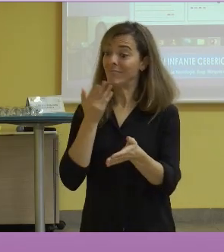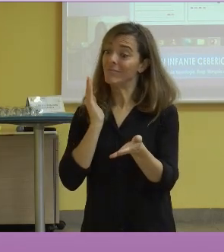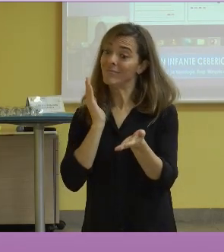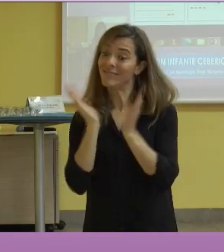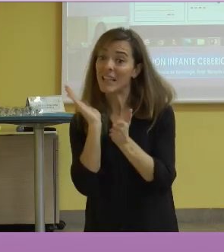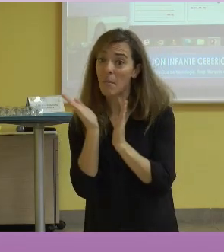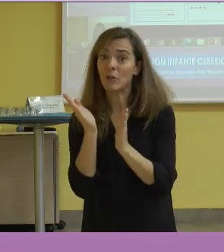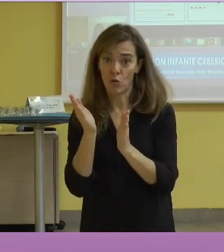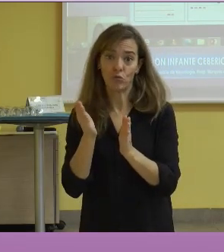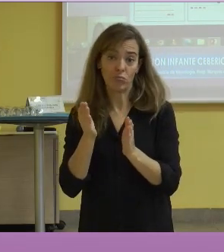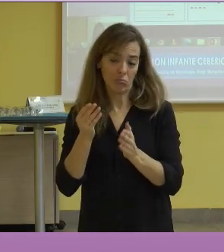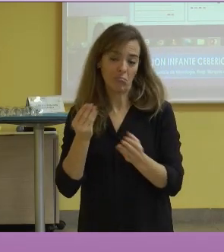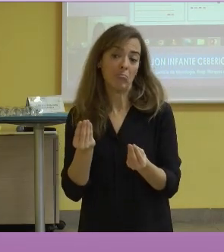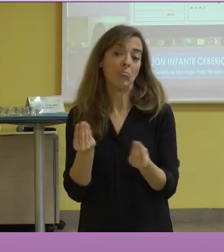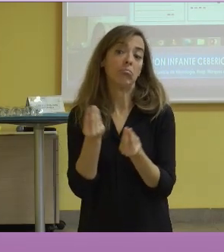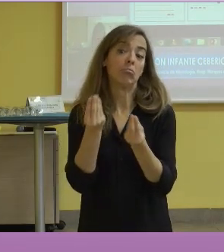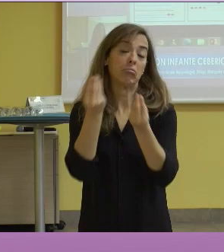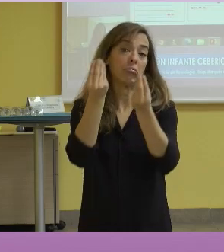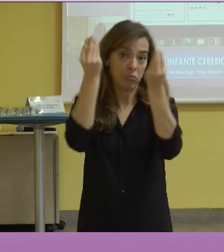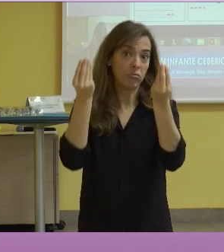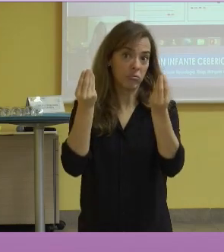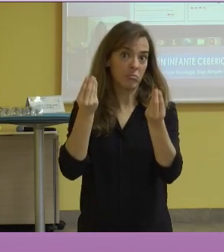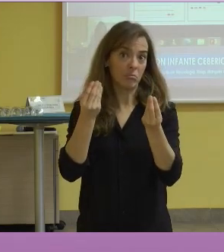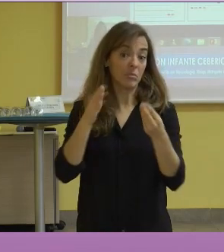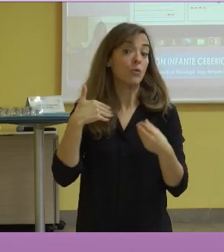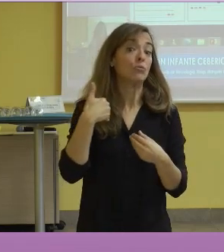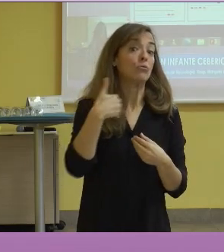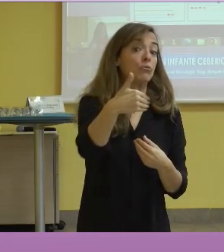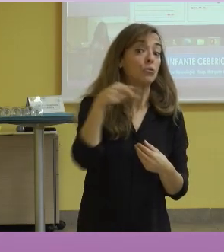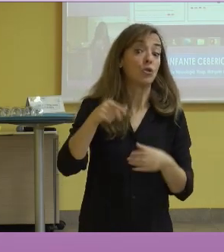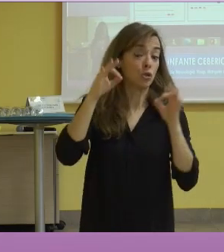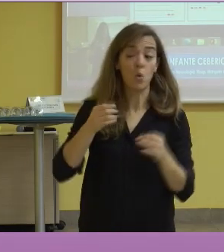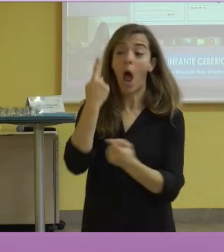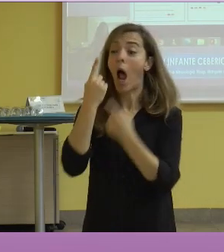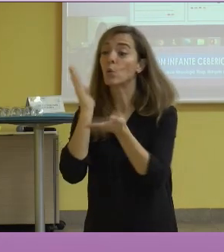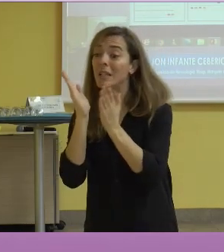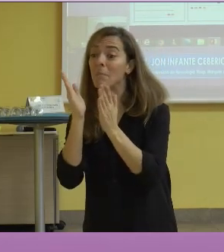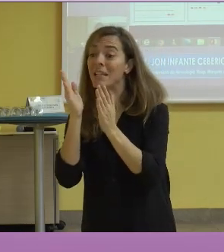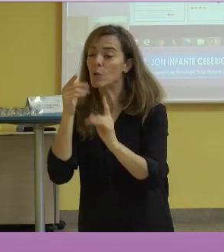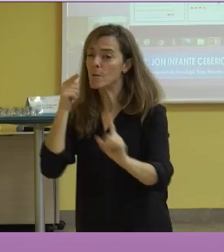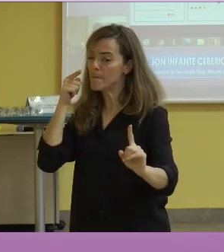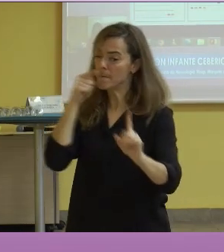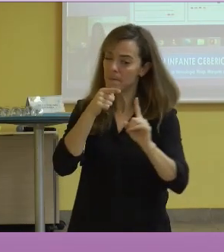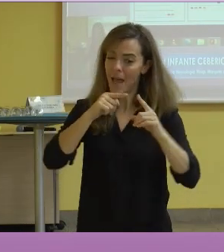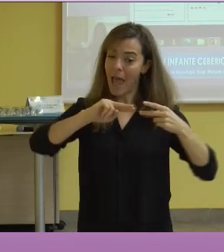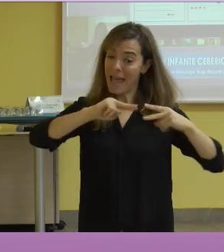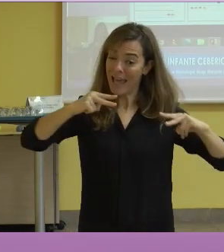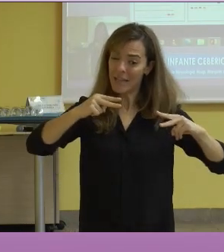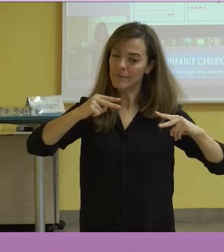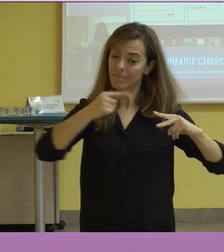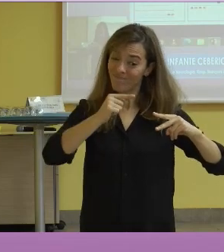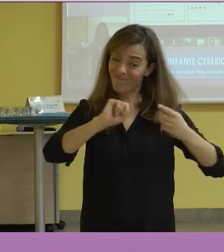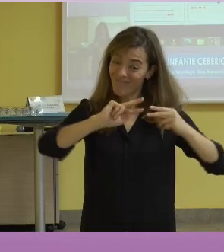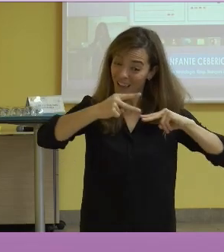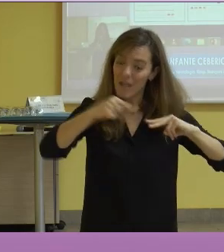pues cuando contemos, ¿no?, con terapias que vayan directamente al gen o lo más cerca del gen posible para corregirlo,